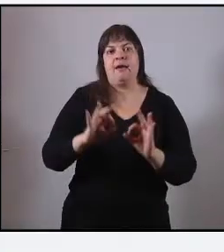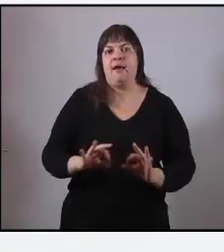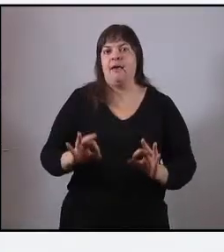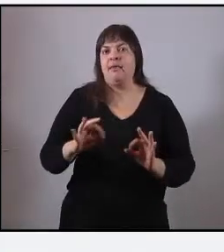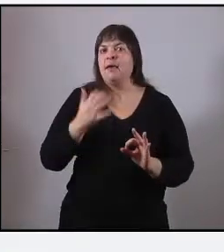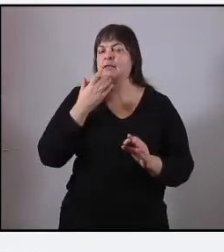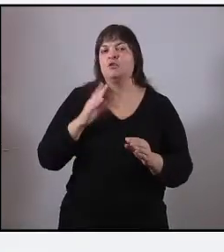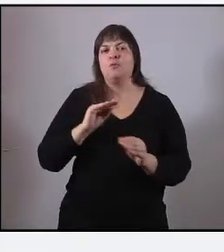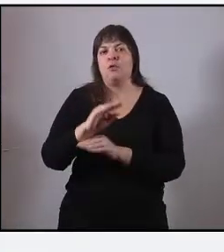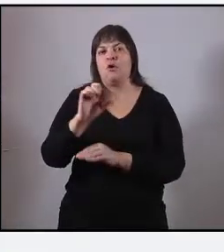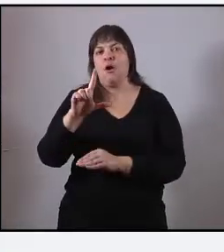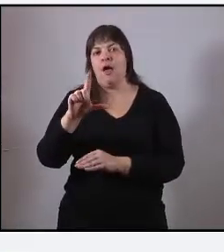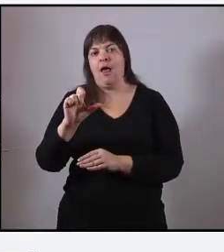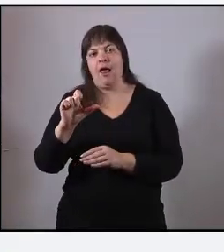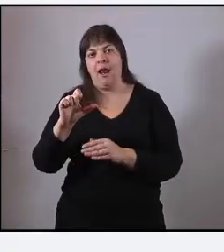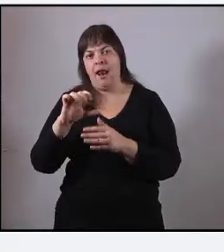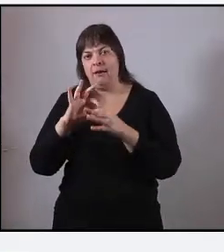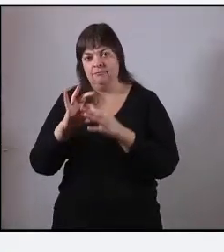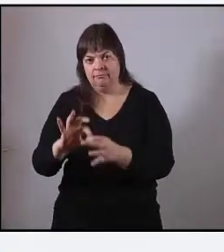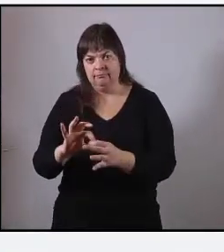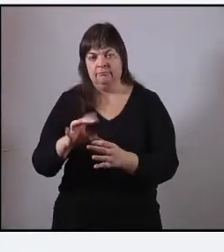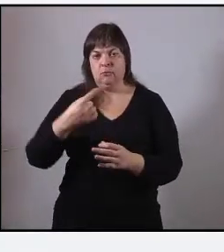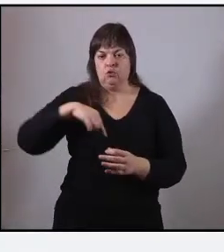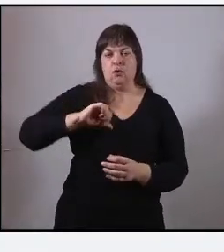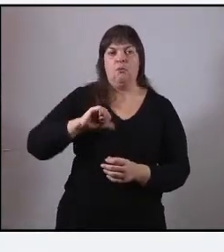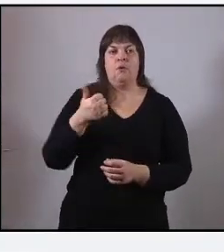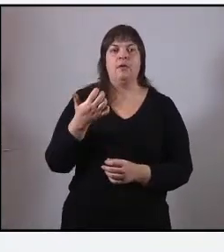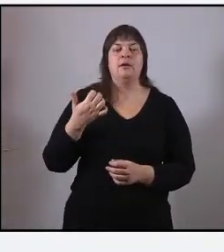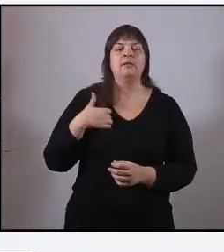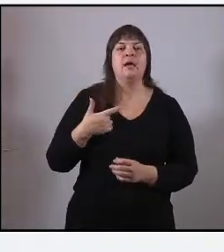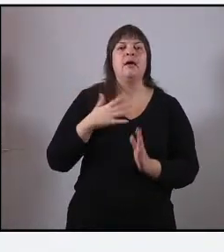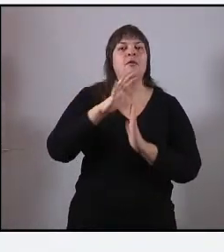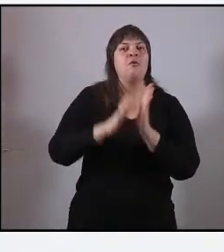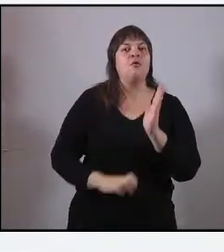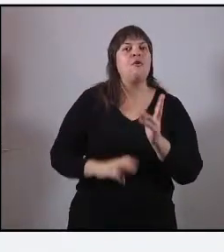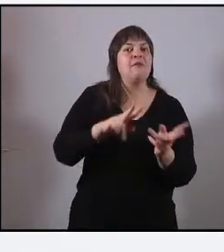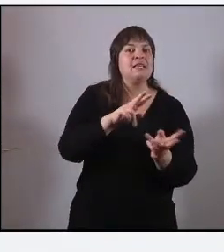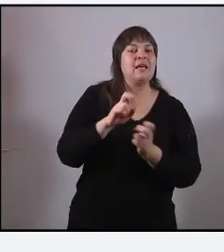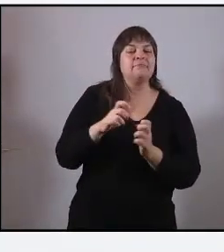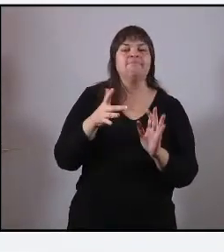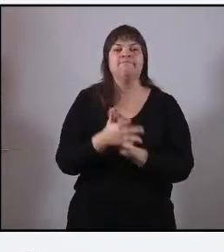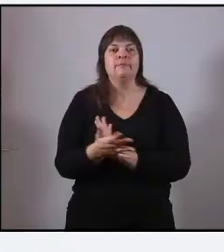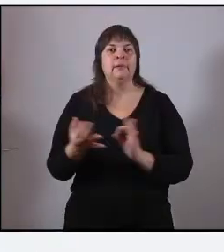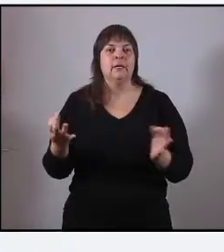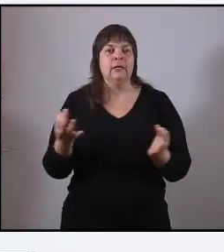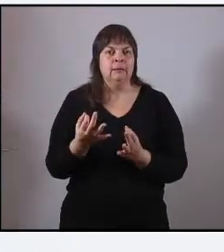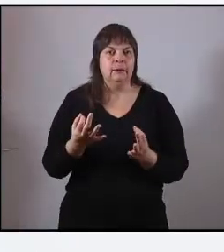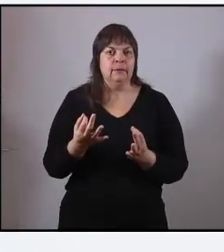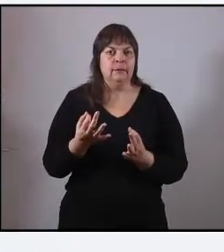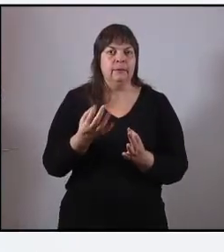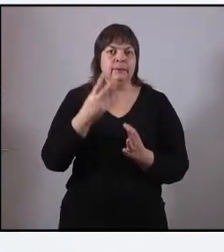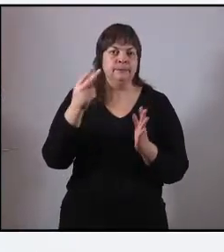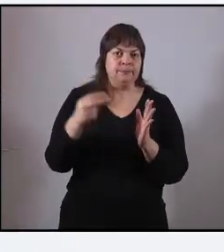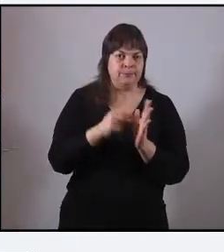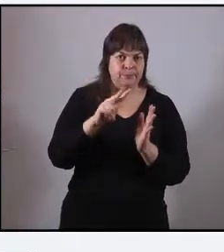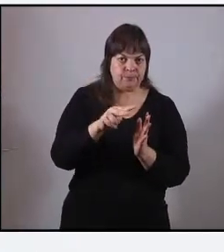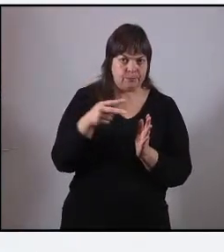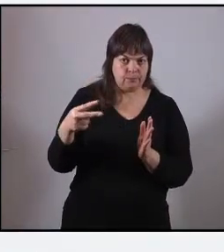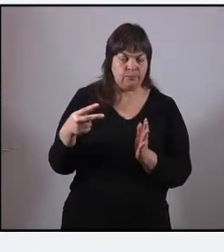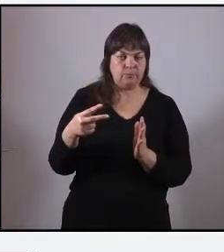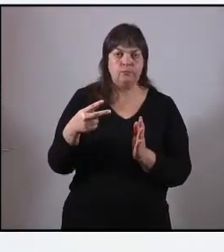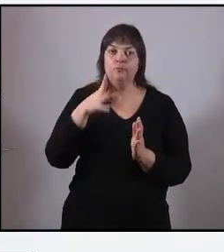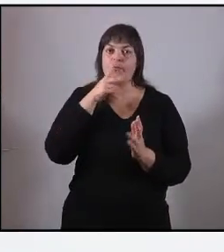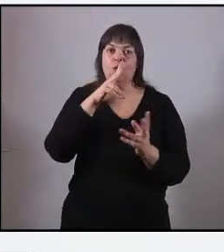ELA. Nosotros hemos aprobado, lo saben, deducciones fiscales que lo que suponen es, además de 2.000 euros de